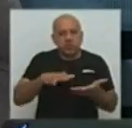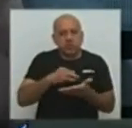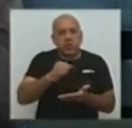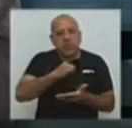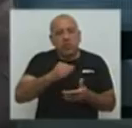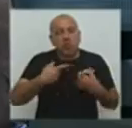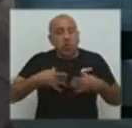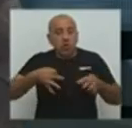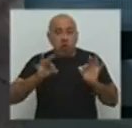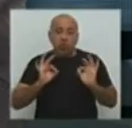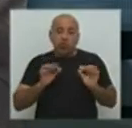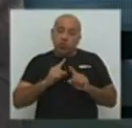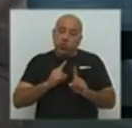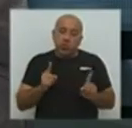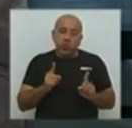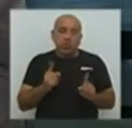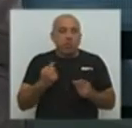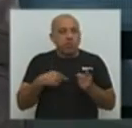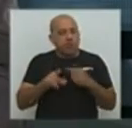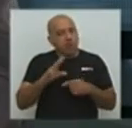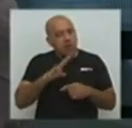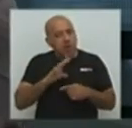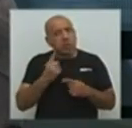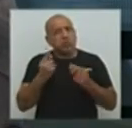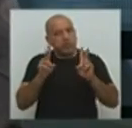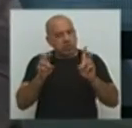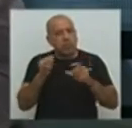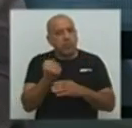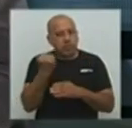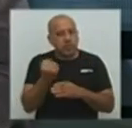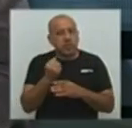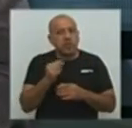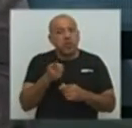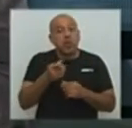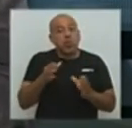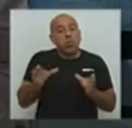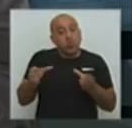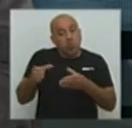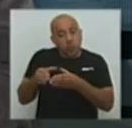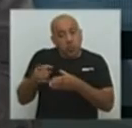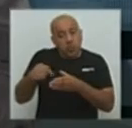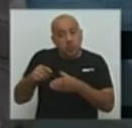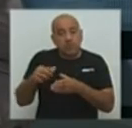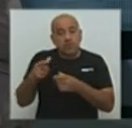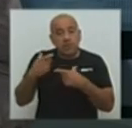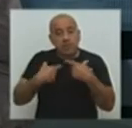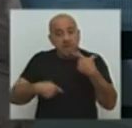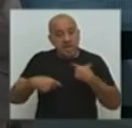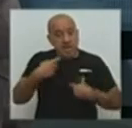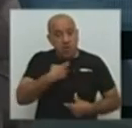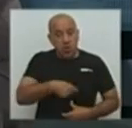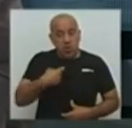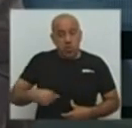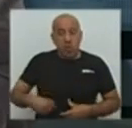comodidad sin embargo hay un par de cosas que me parece también vale la pena destacar ha sido un equipo que ha tenido muchas situaciones de gol de hecho ayer